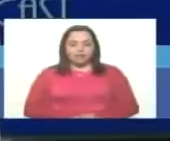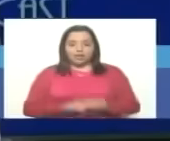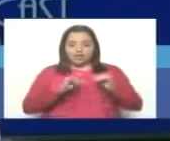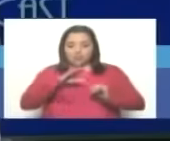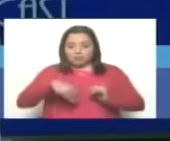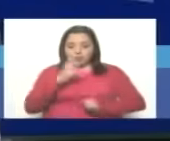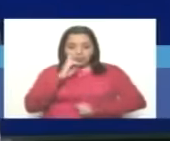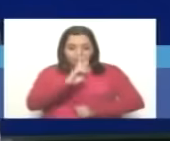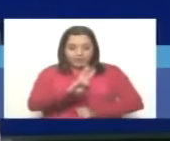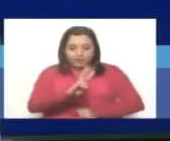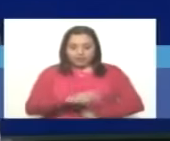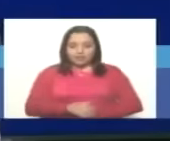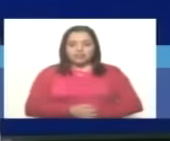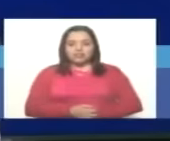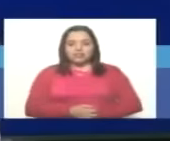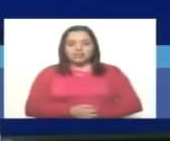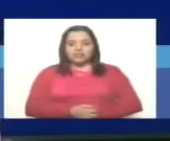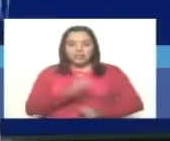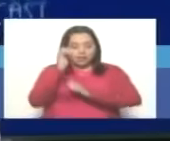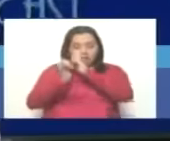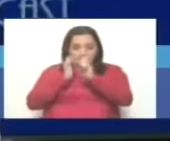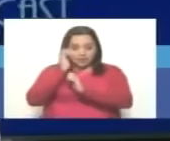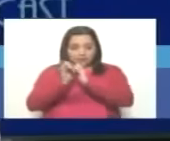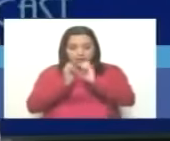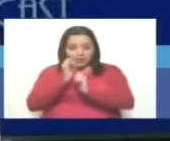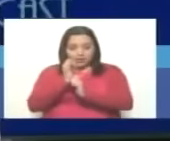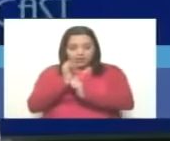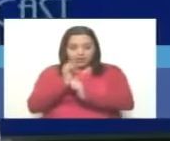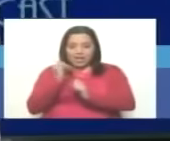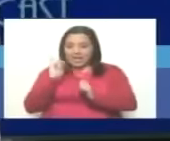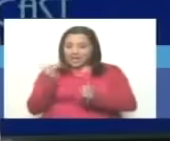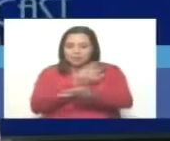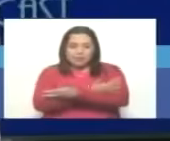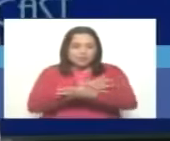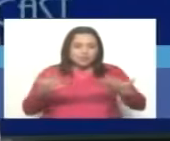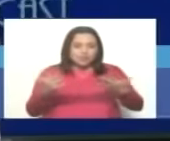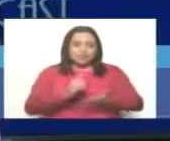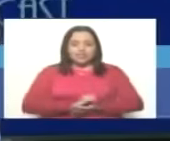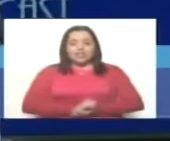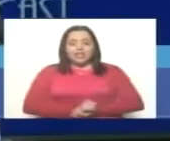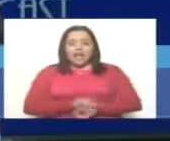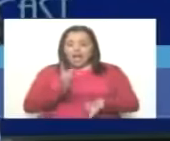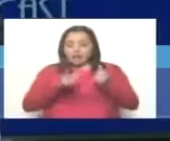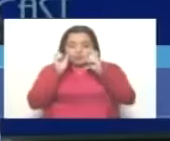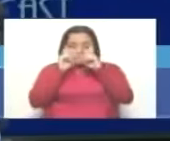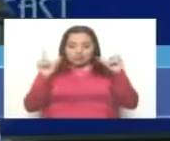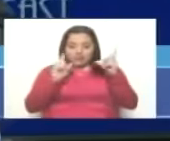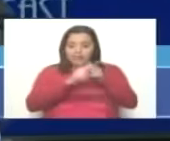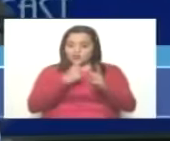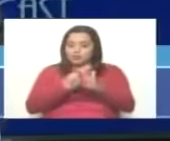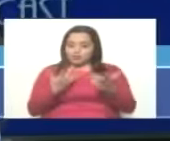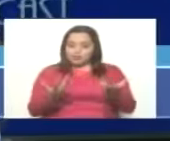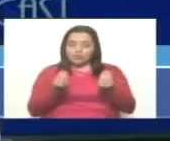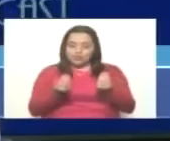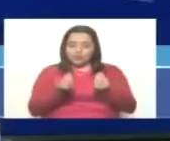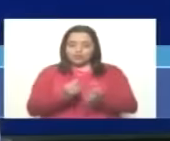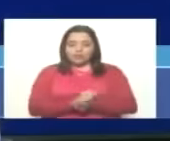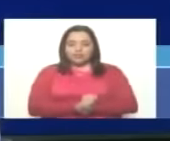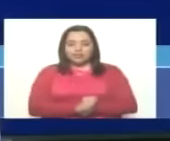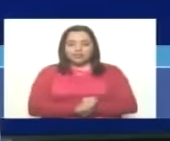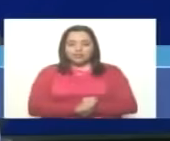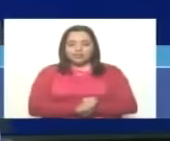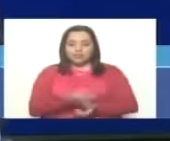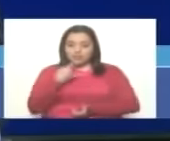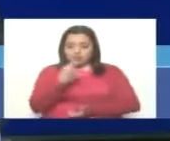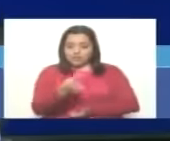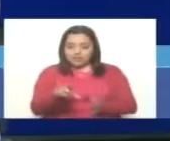de sus videos. Crecieron a millones. O sea, algo increíble. Entonces, ¿qué pasa? Tú me dices jurídicamente